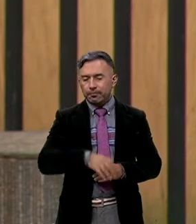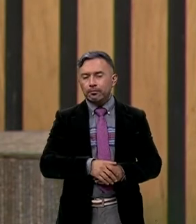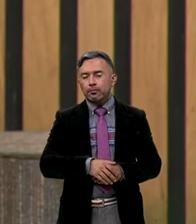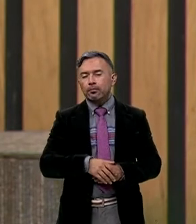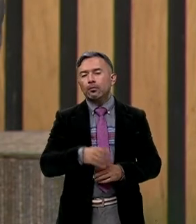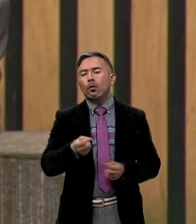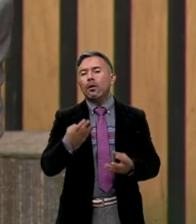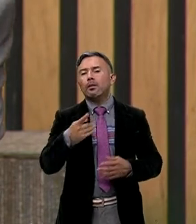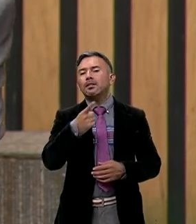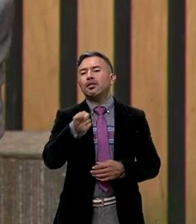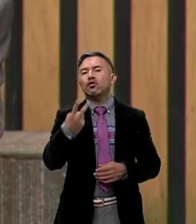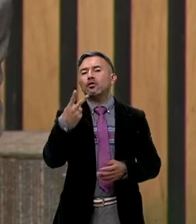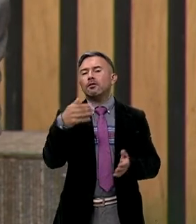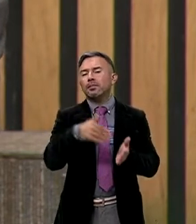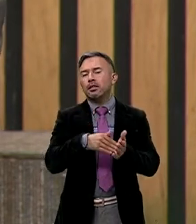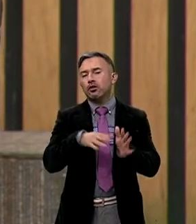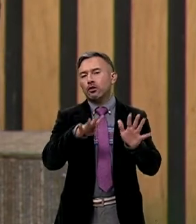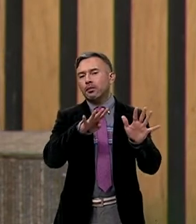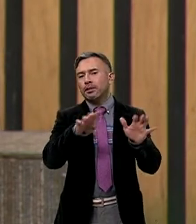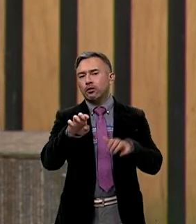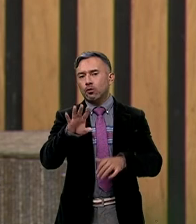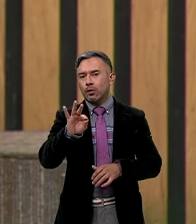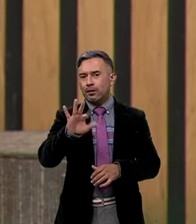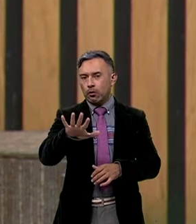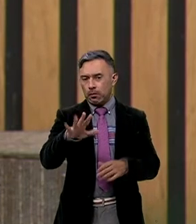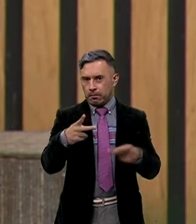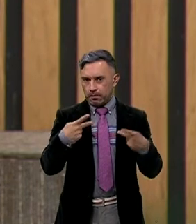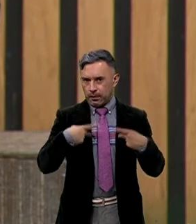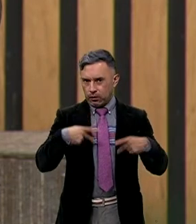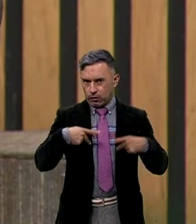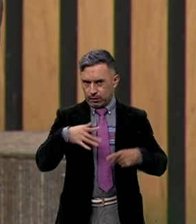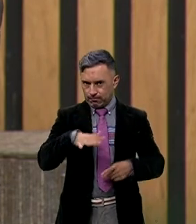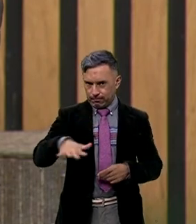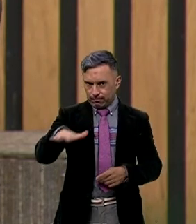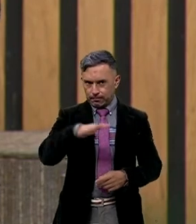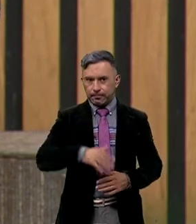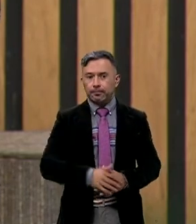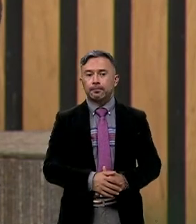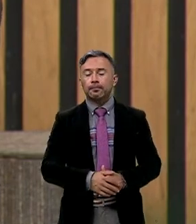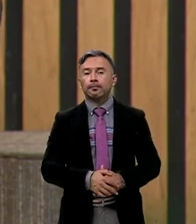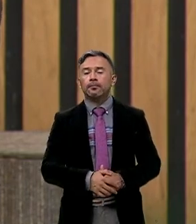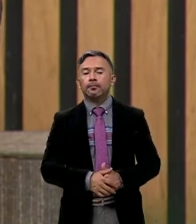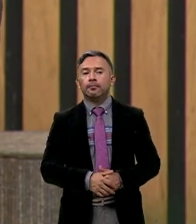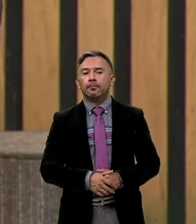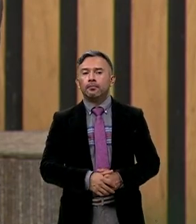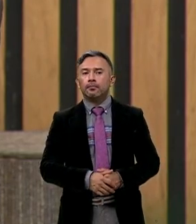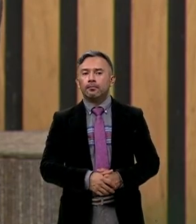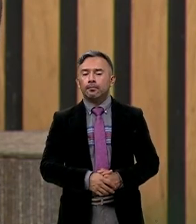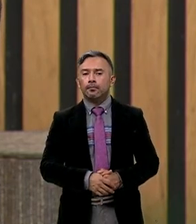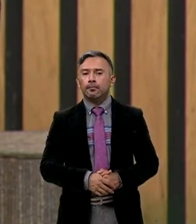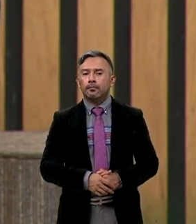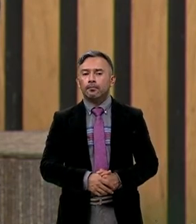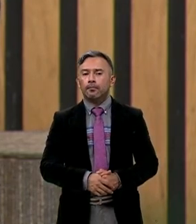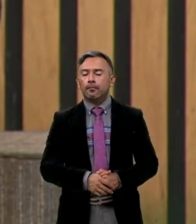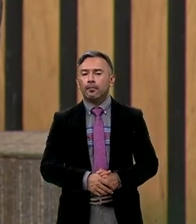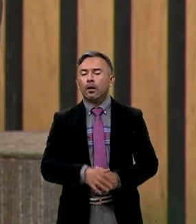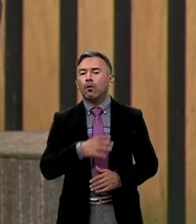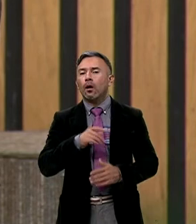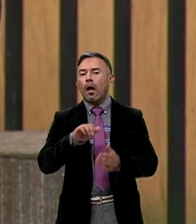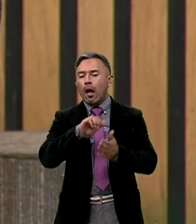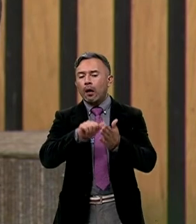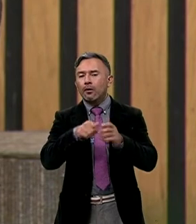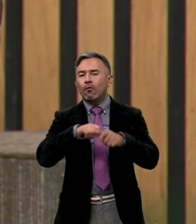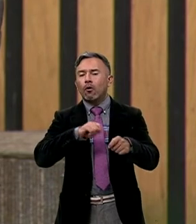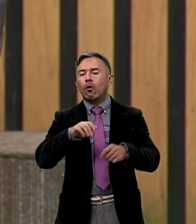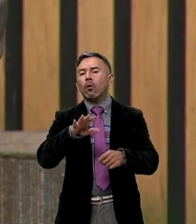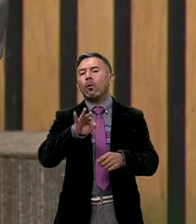102 mil 945 ciudadanos allí anuladas 48